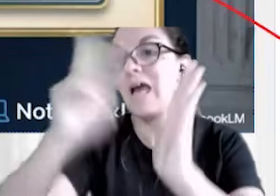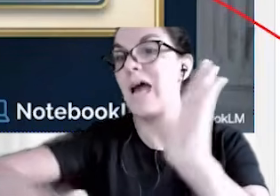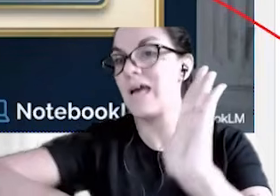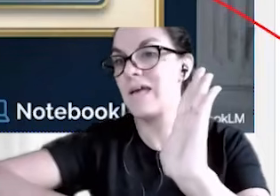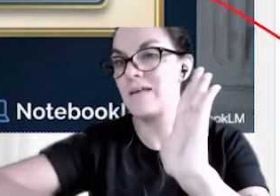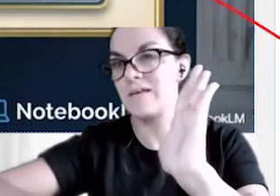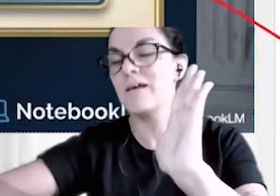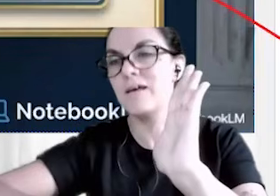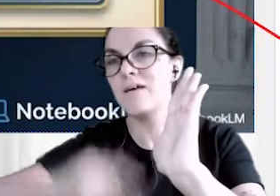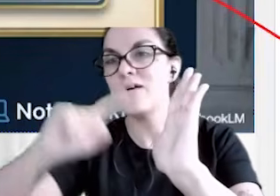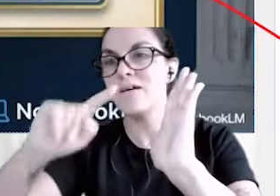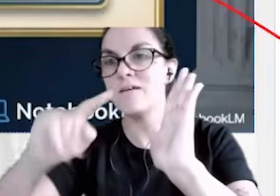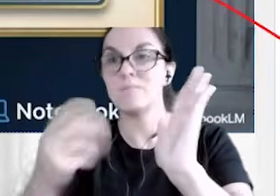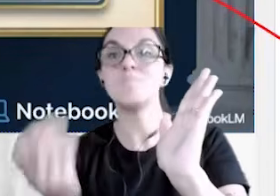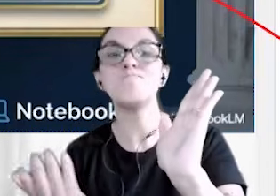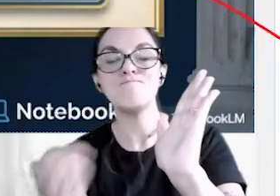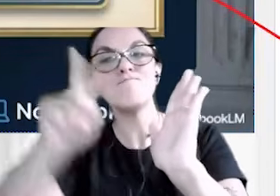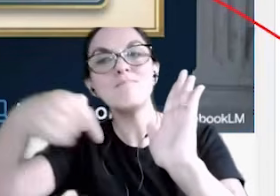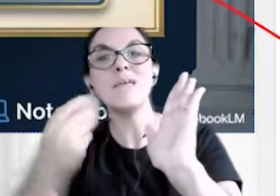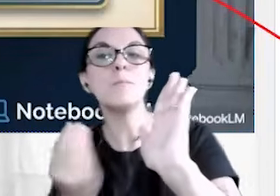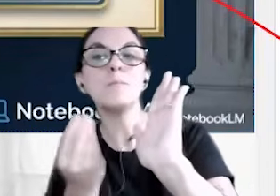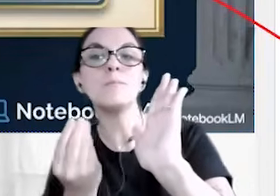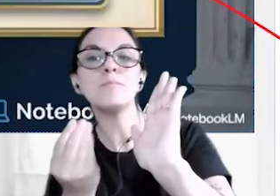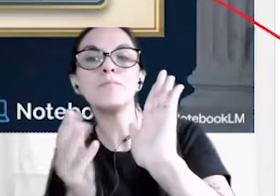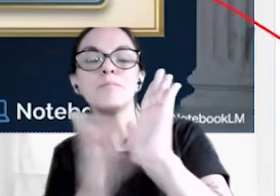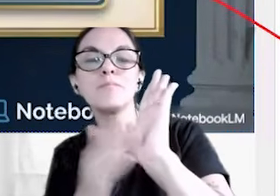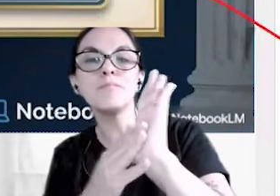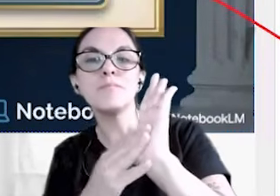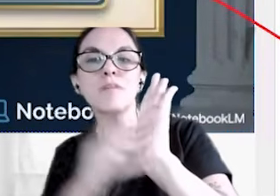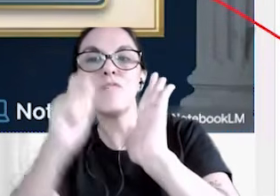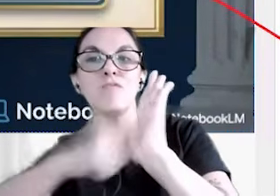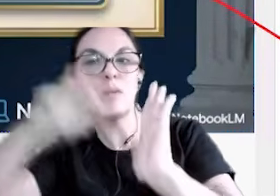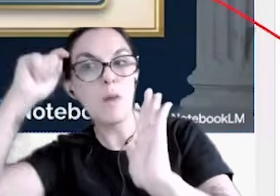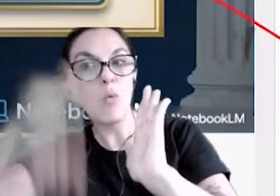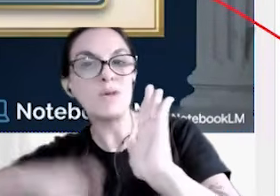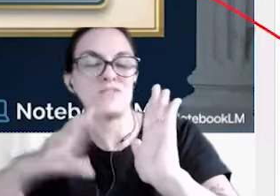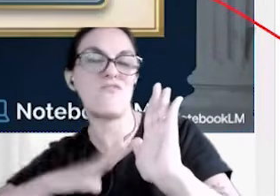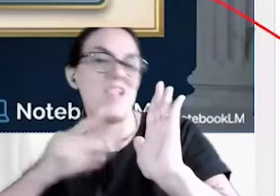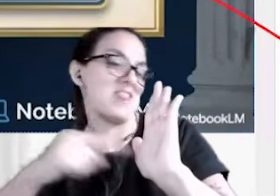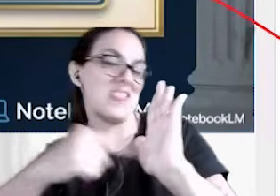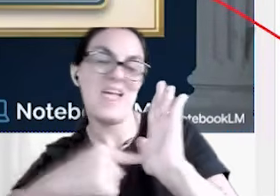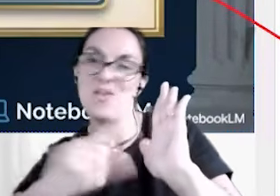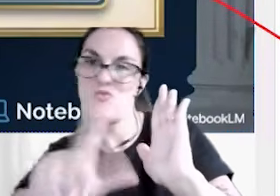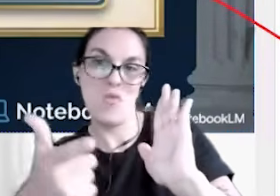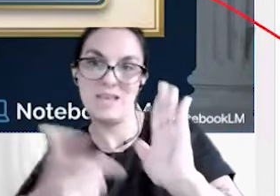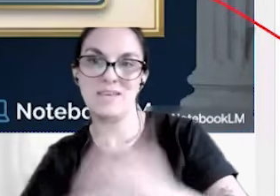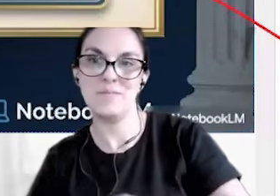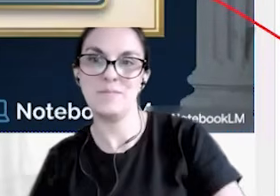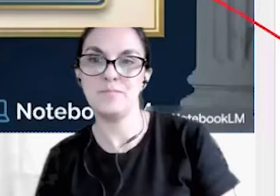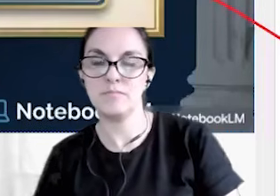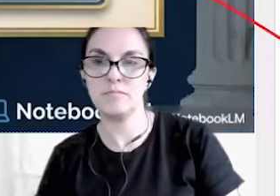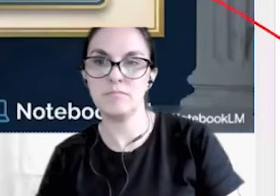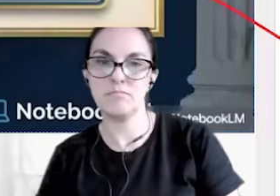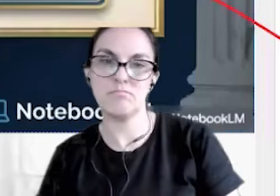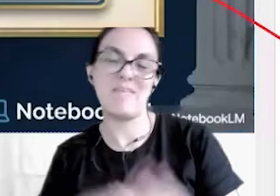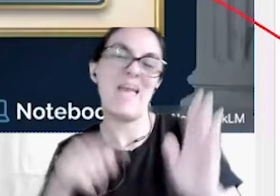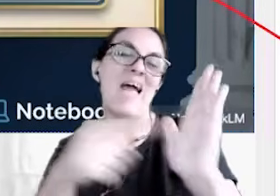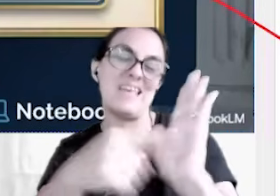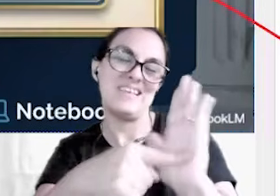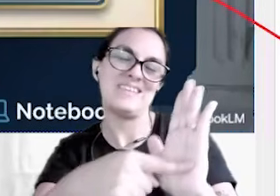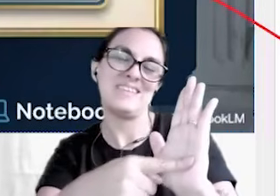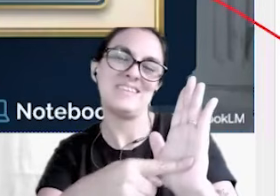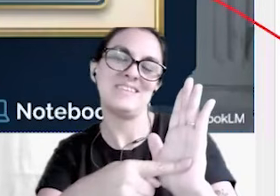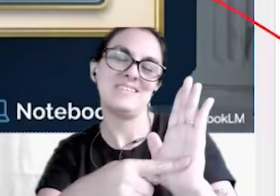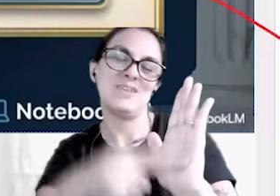eh, y su argumento era que faltaba la firma de un juez. En el caso de la otra persona, la corte fue muy rápido, le dijo, falta la firma del